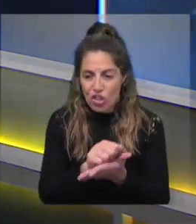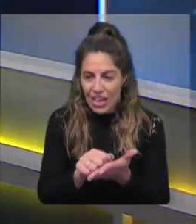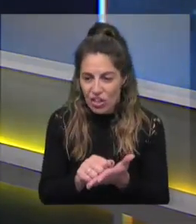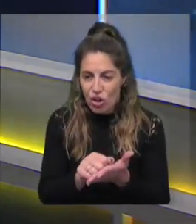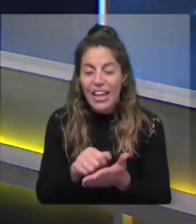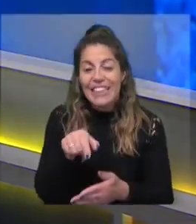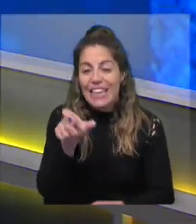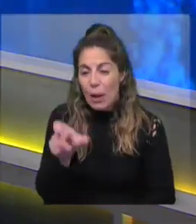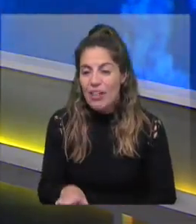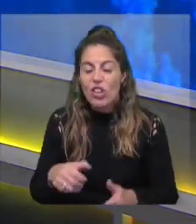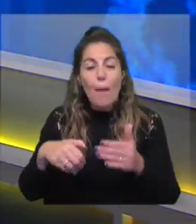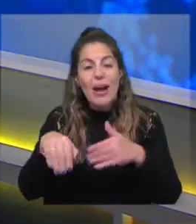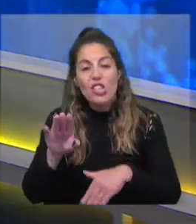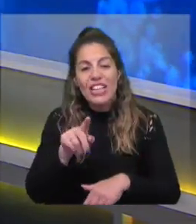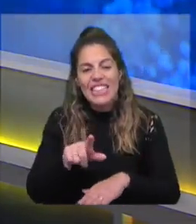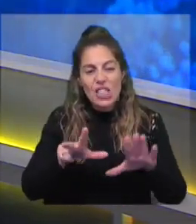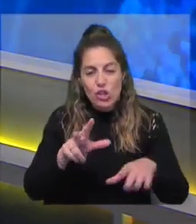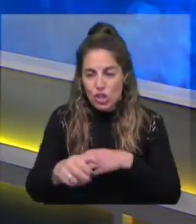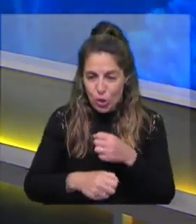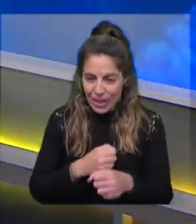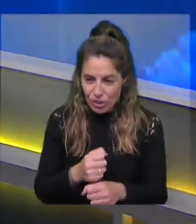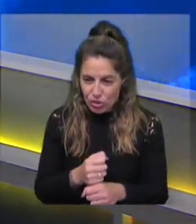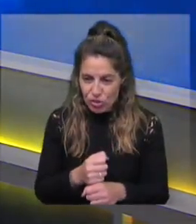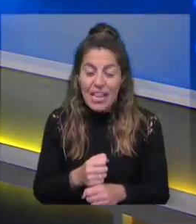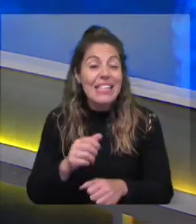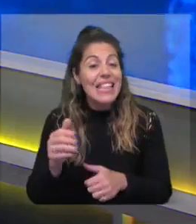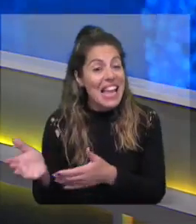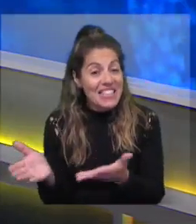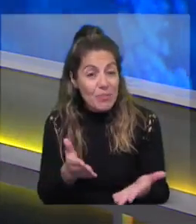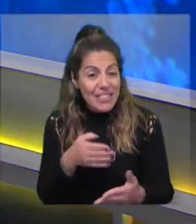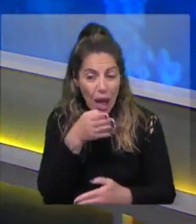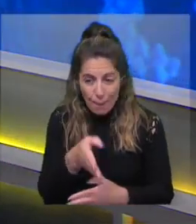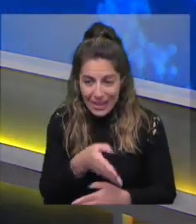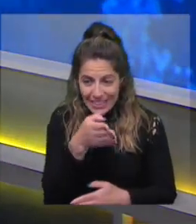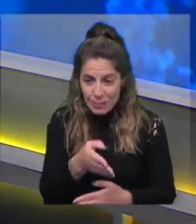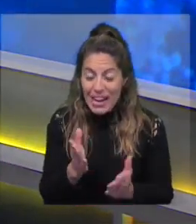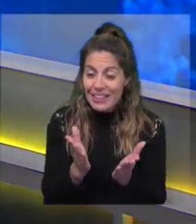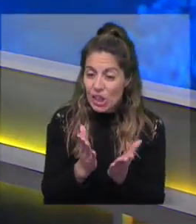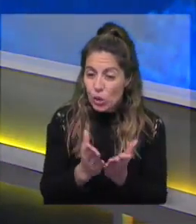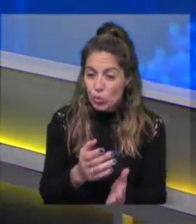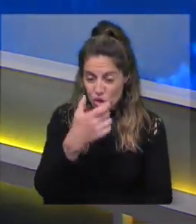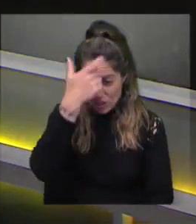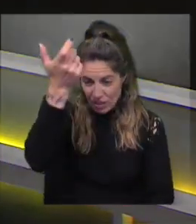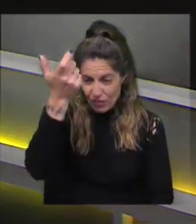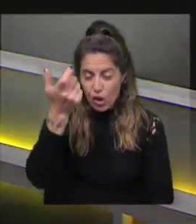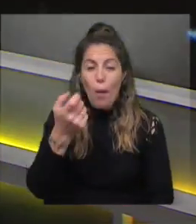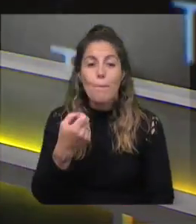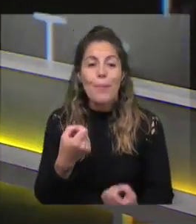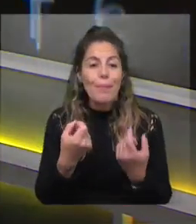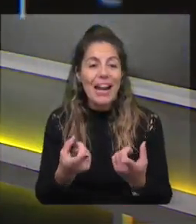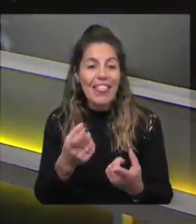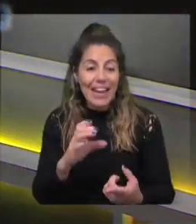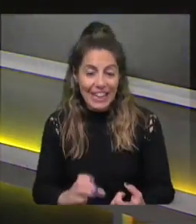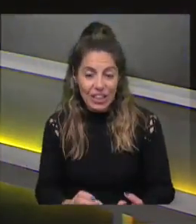sean estas personas mayores de 18 años, se las invita a participar de este estudio científico para caracterizar